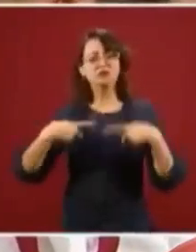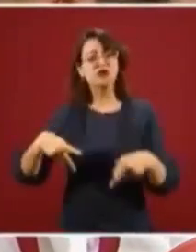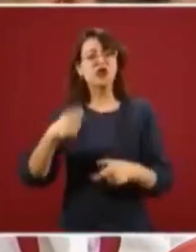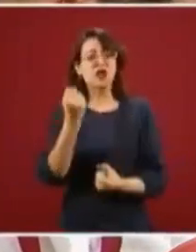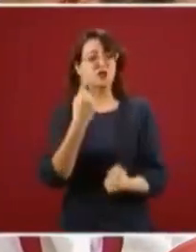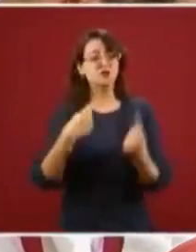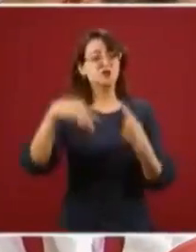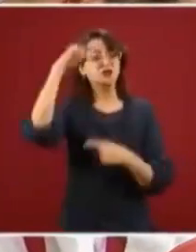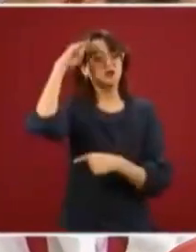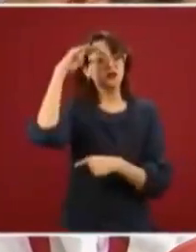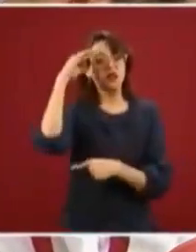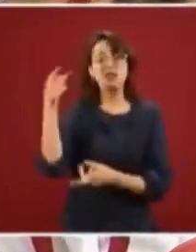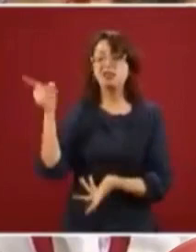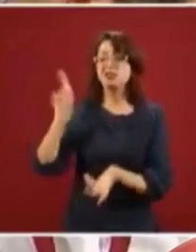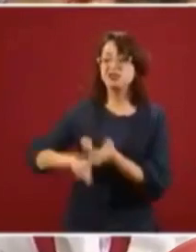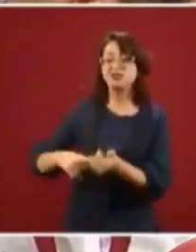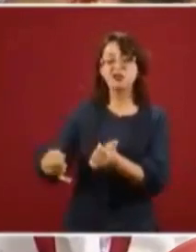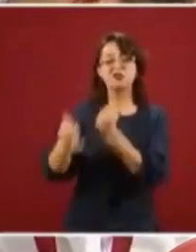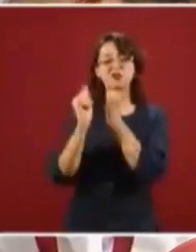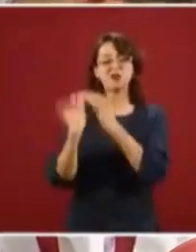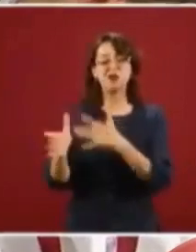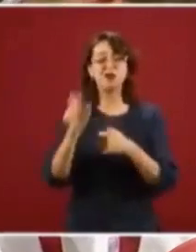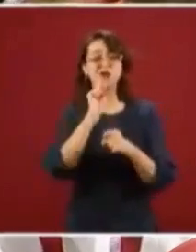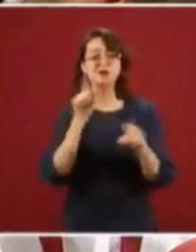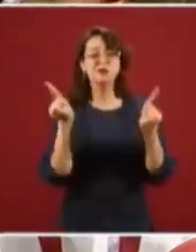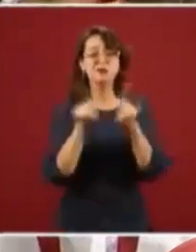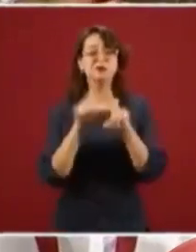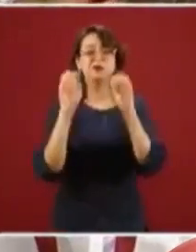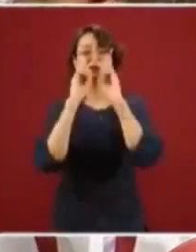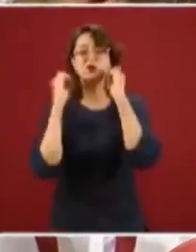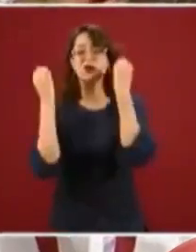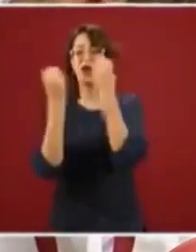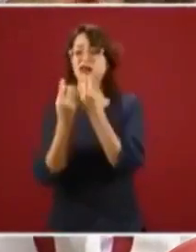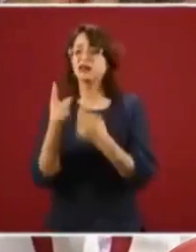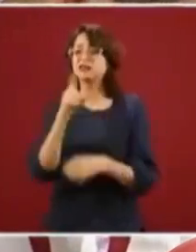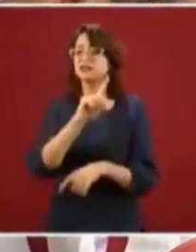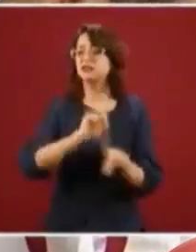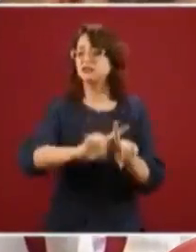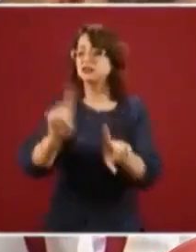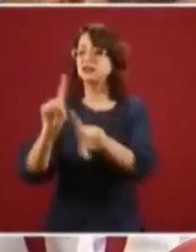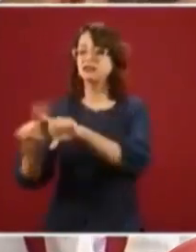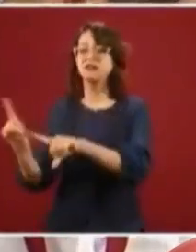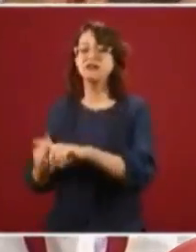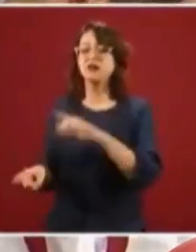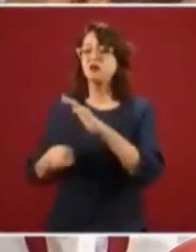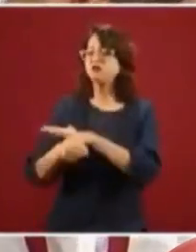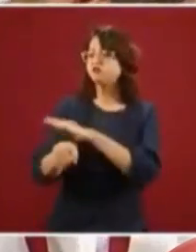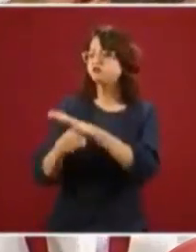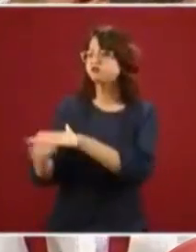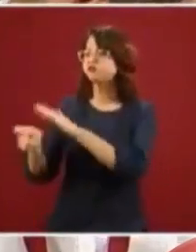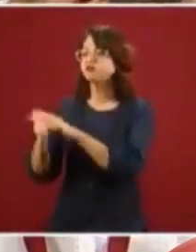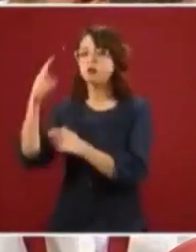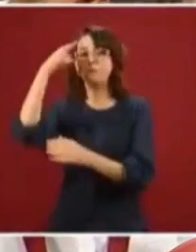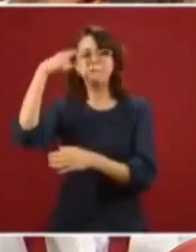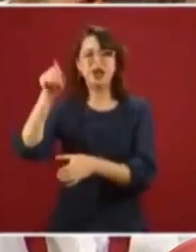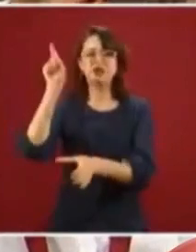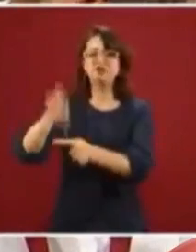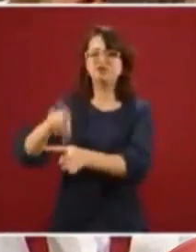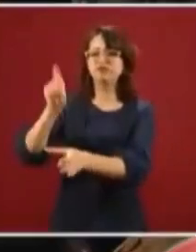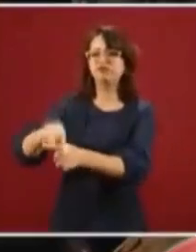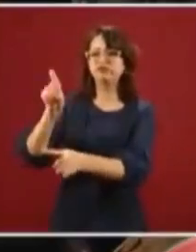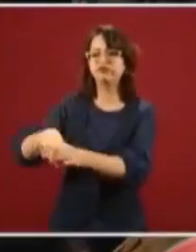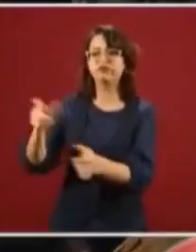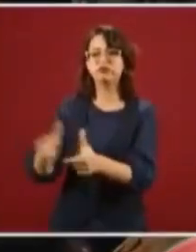que organizaciones se vendieron para juntar de manera masiva y rápida sus afiliaciones. Quisiera su opinión. Y ahorita una